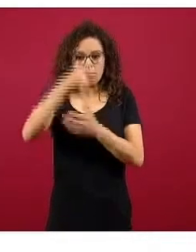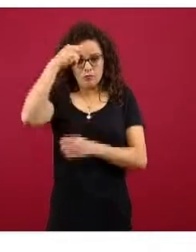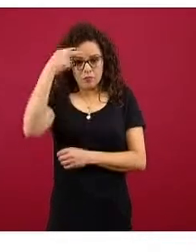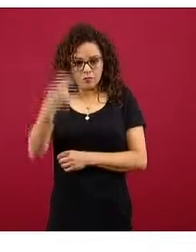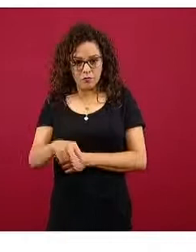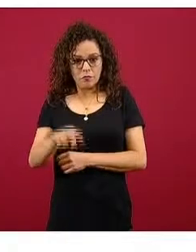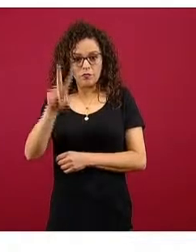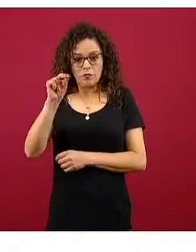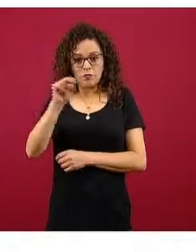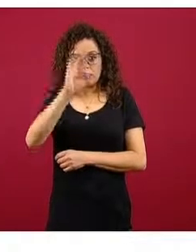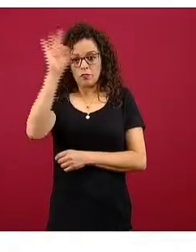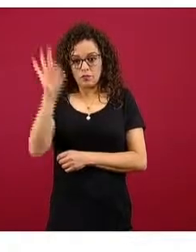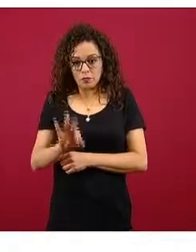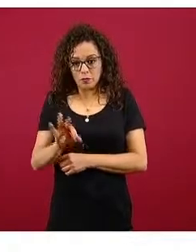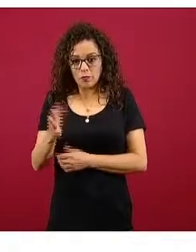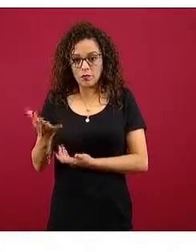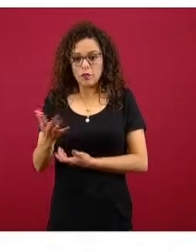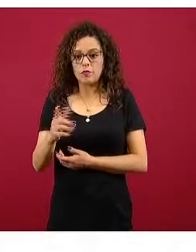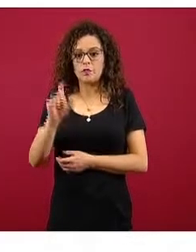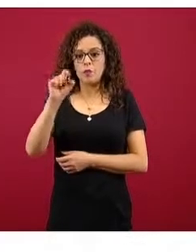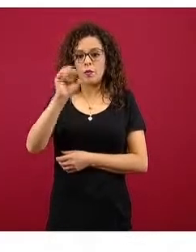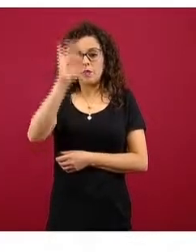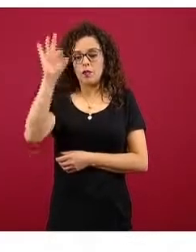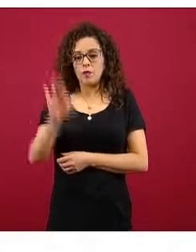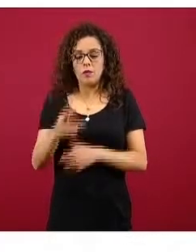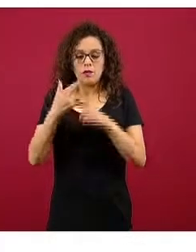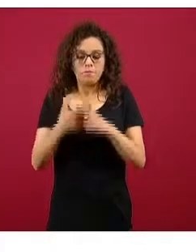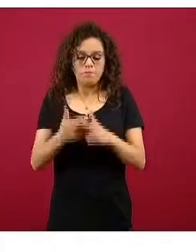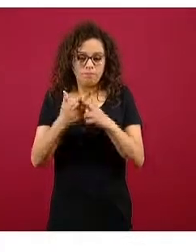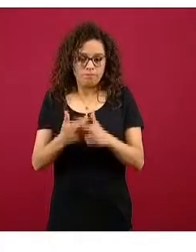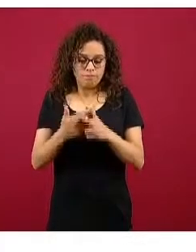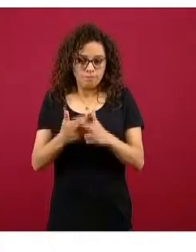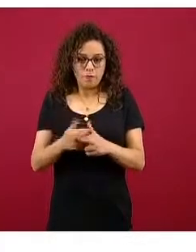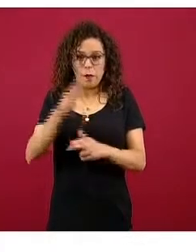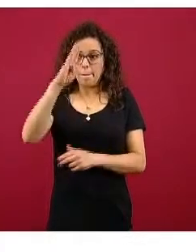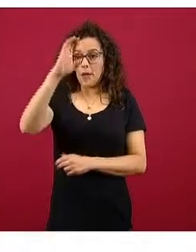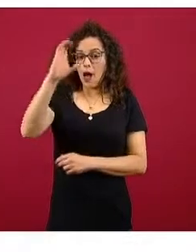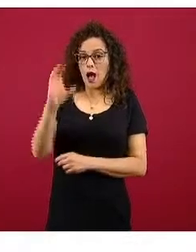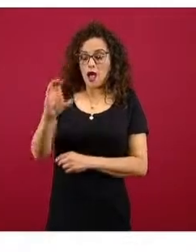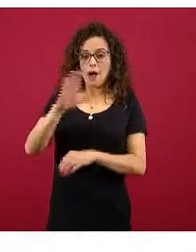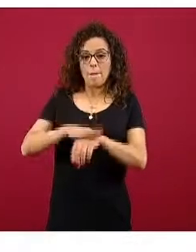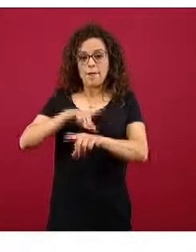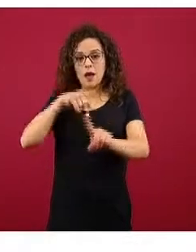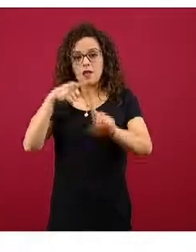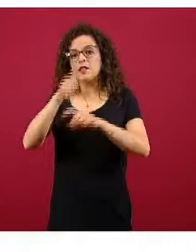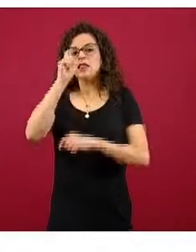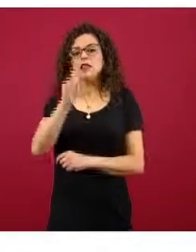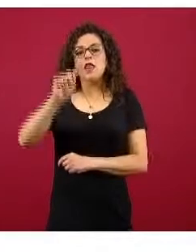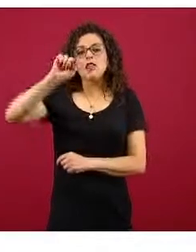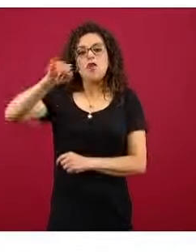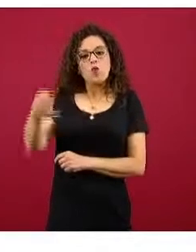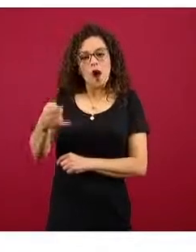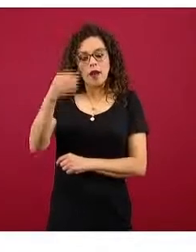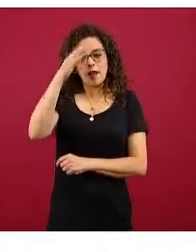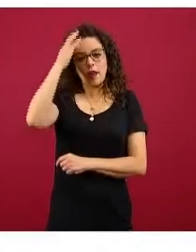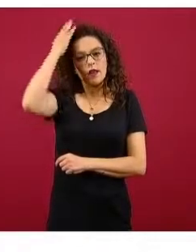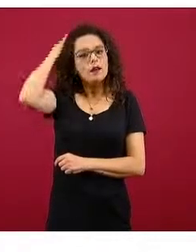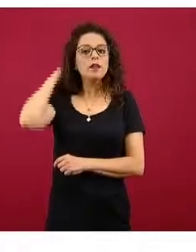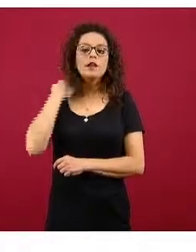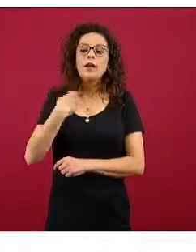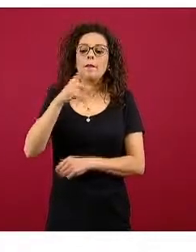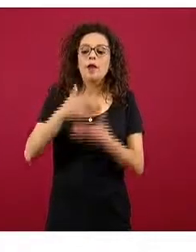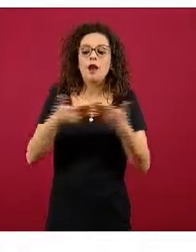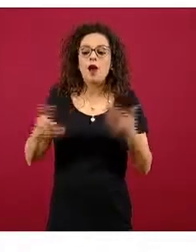ocupación, 20% de disponibilidad, Baja California, especialmente en la zona de Tijuana, aunque también ahora también